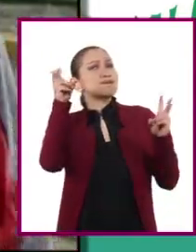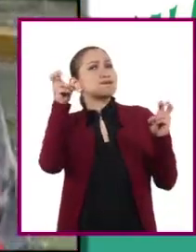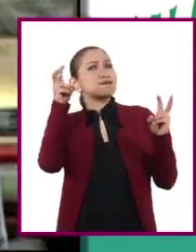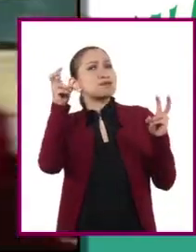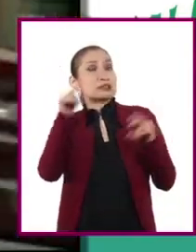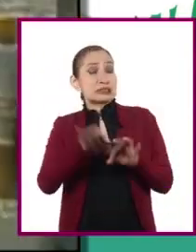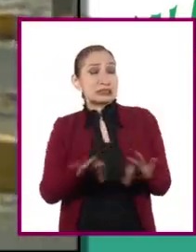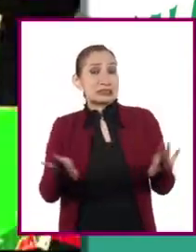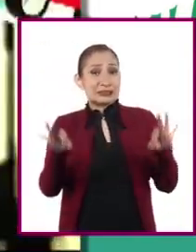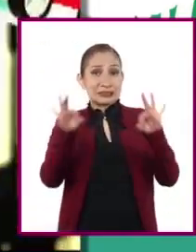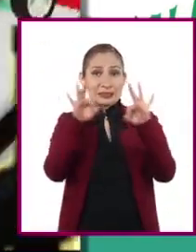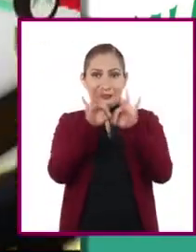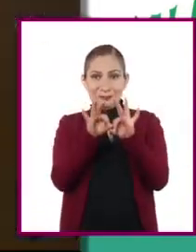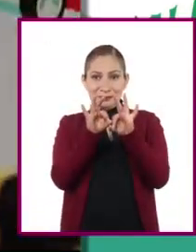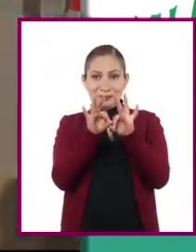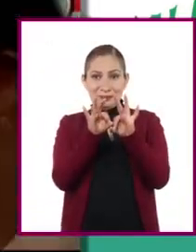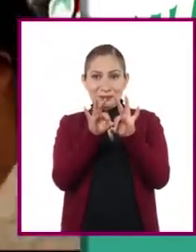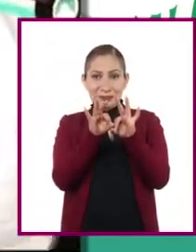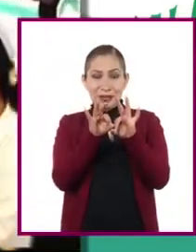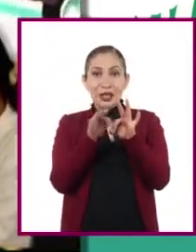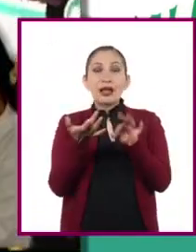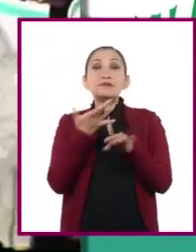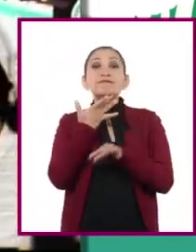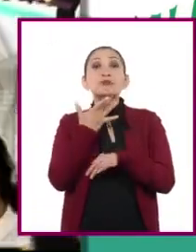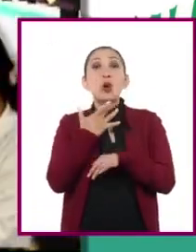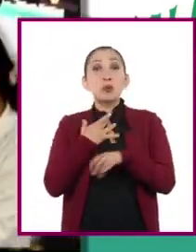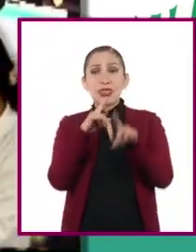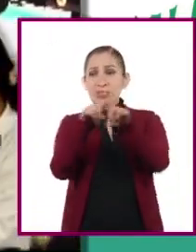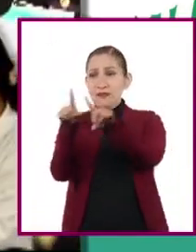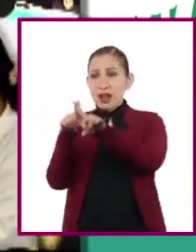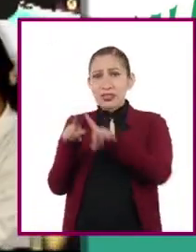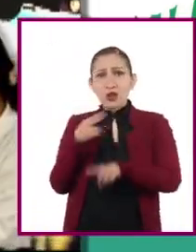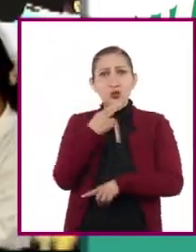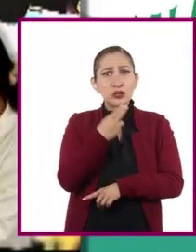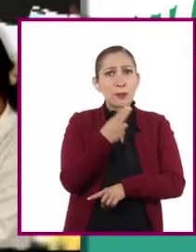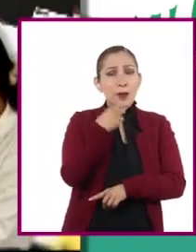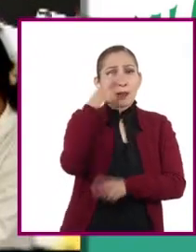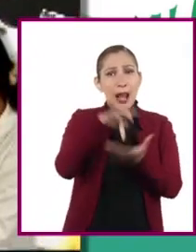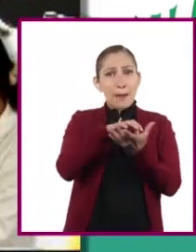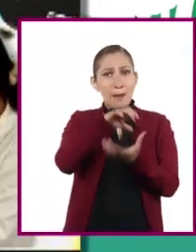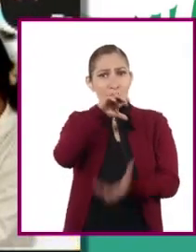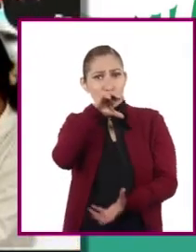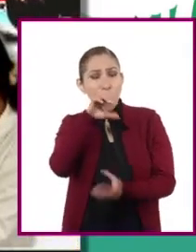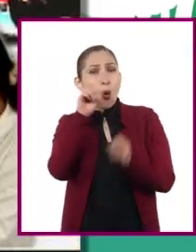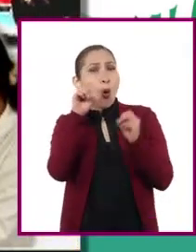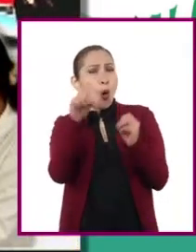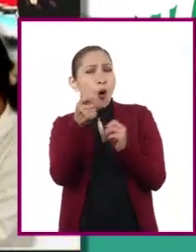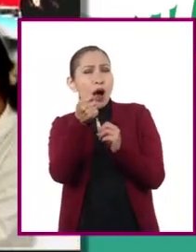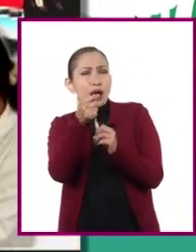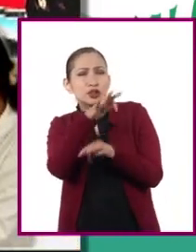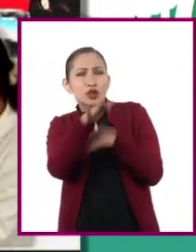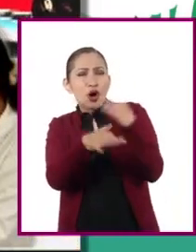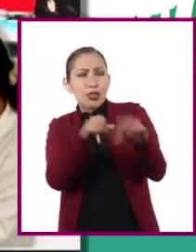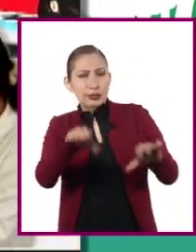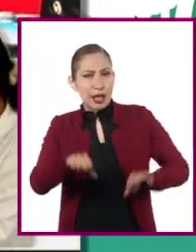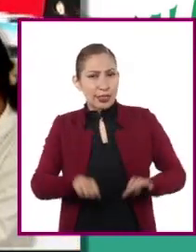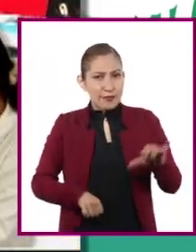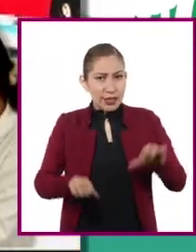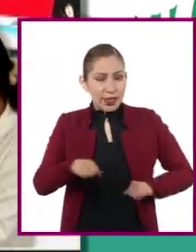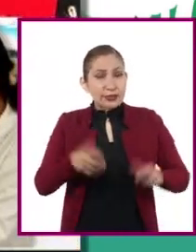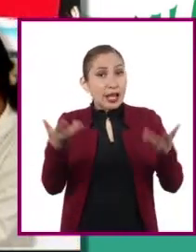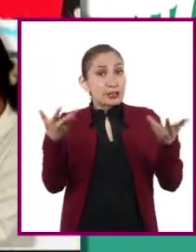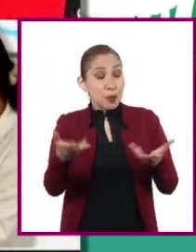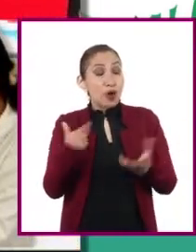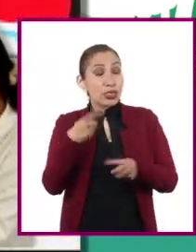de un tema importante: los combustibles que utilizamos en la mayoría o casi todas las actividades